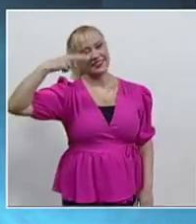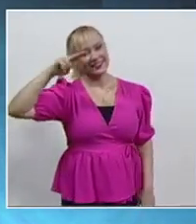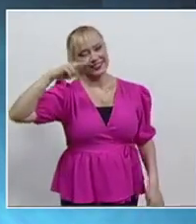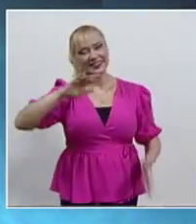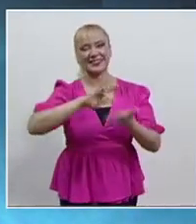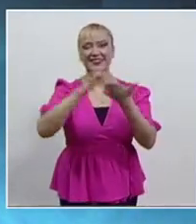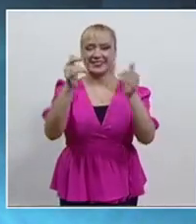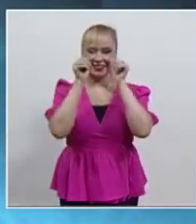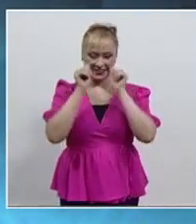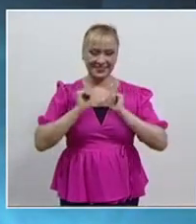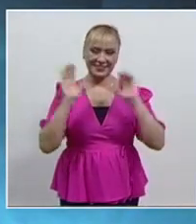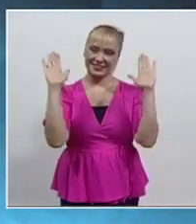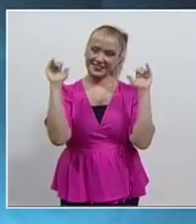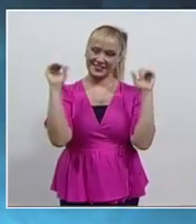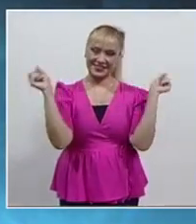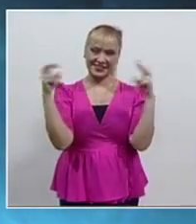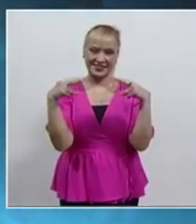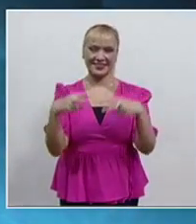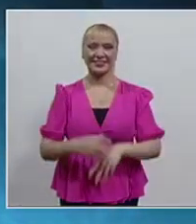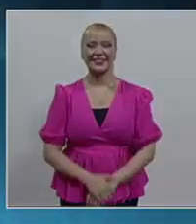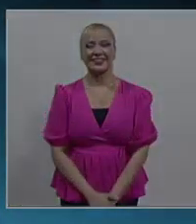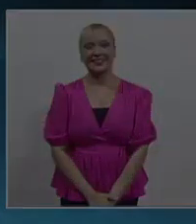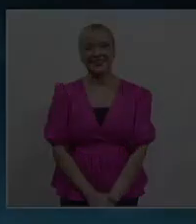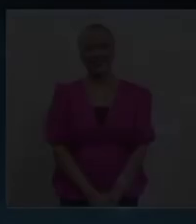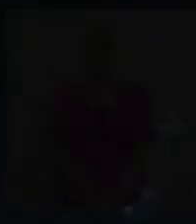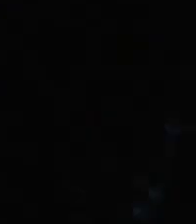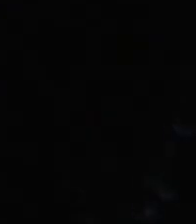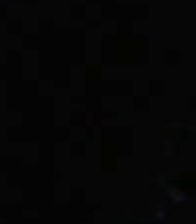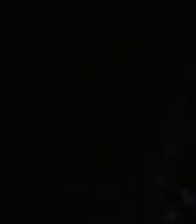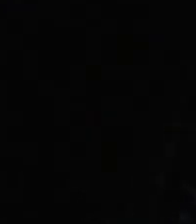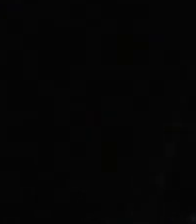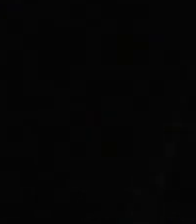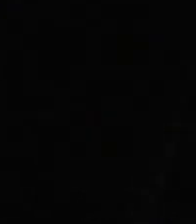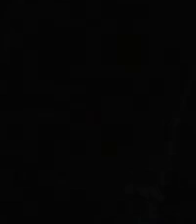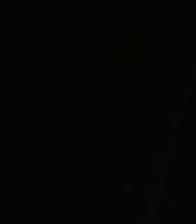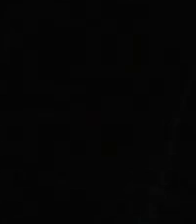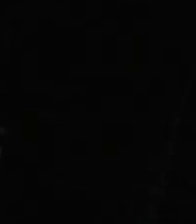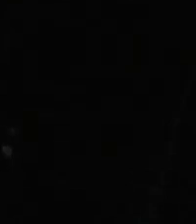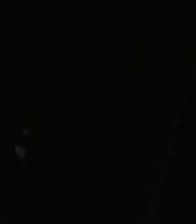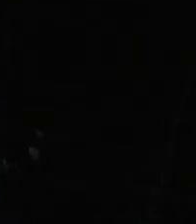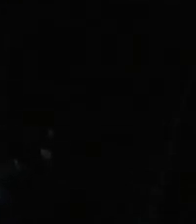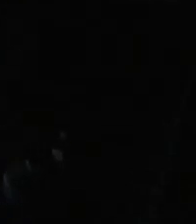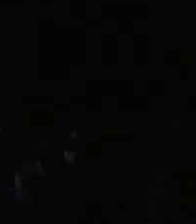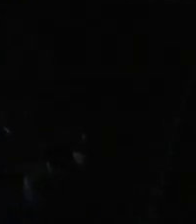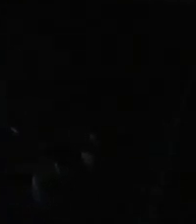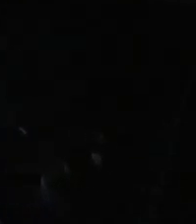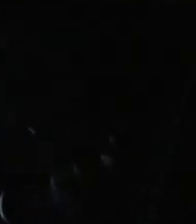excelente fin de semana. Hasta pronto.